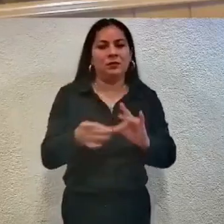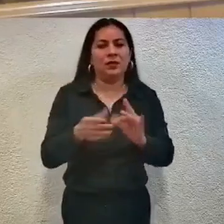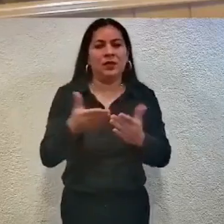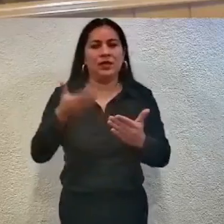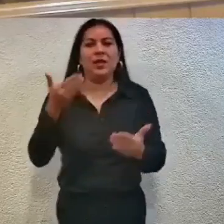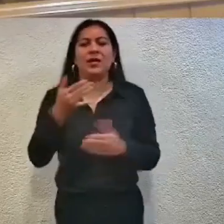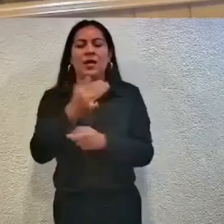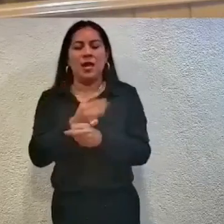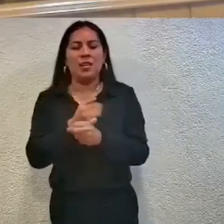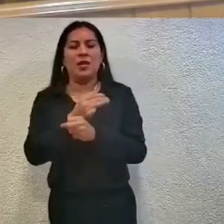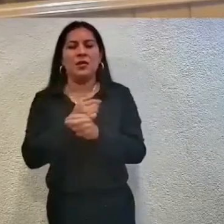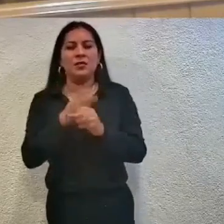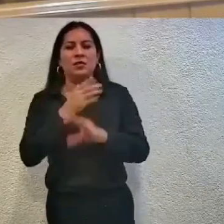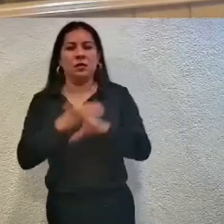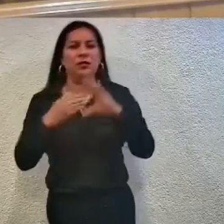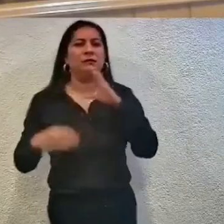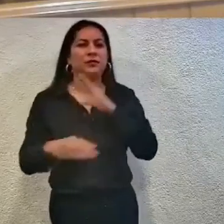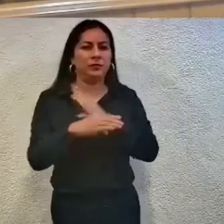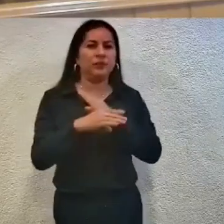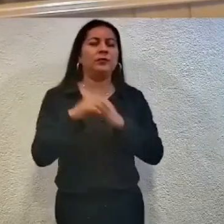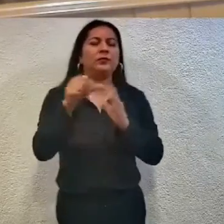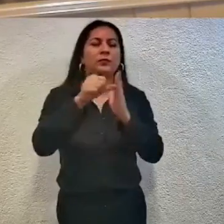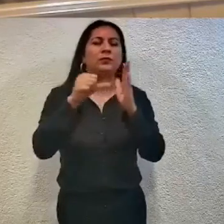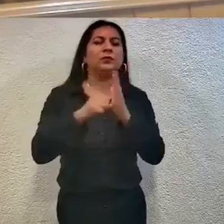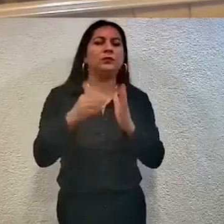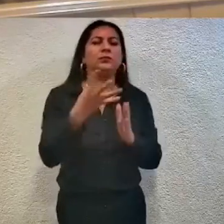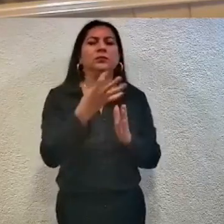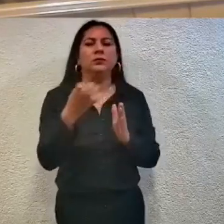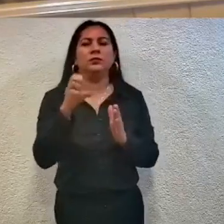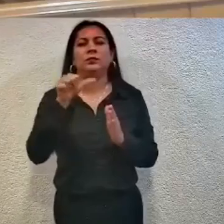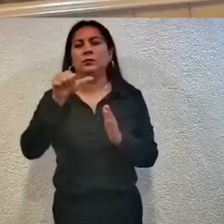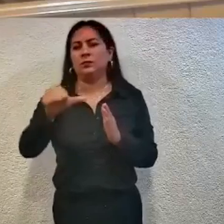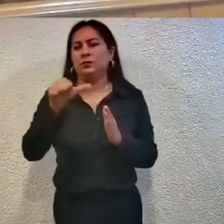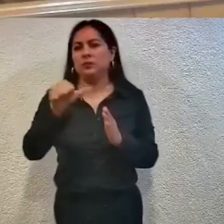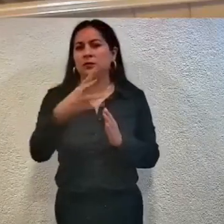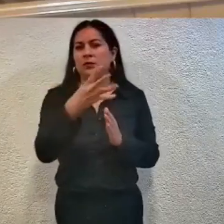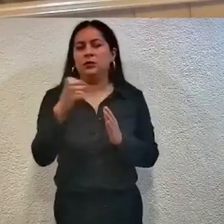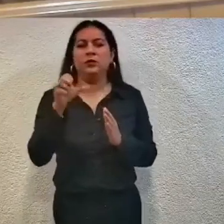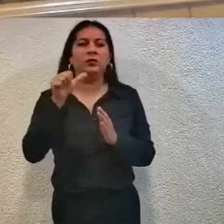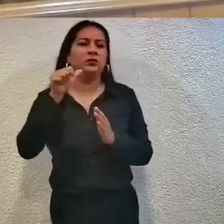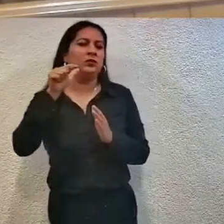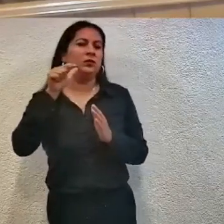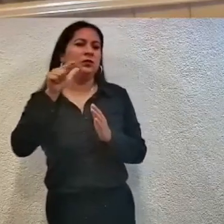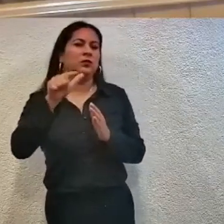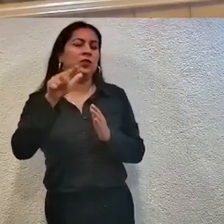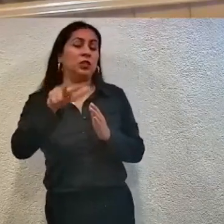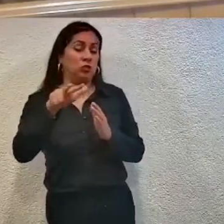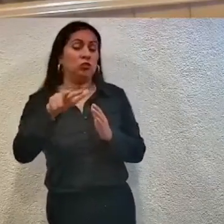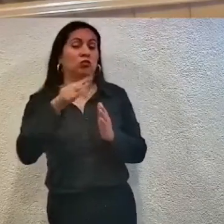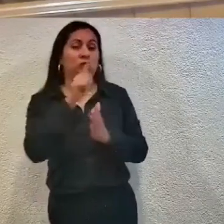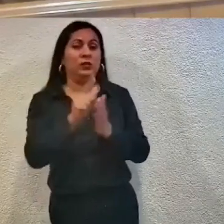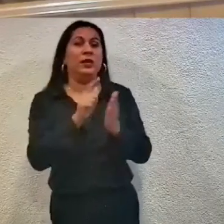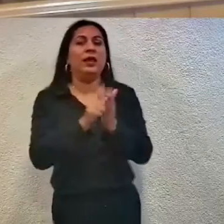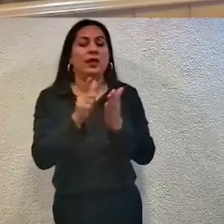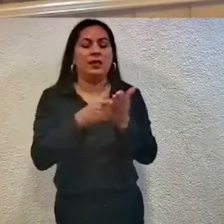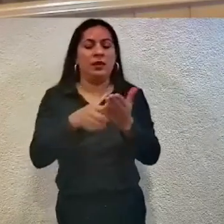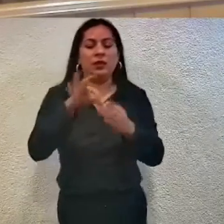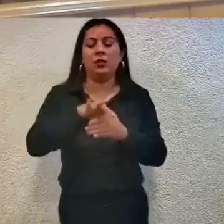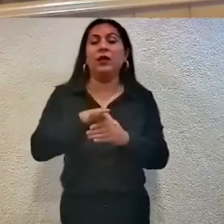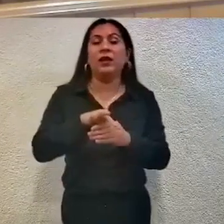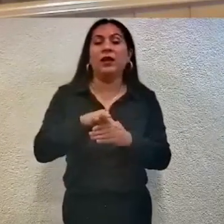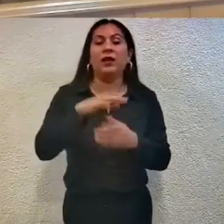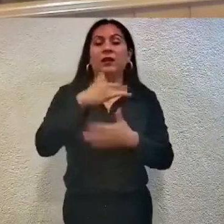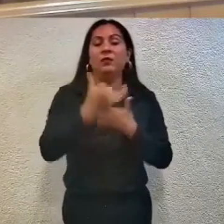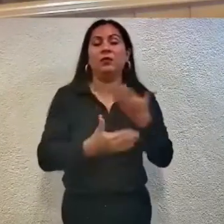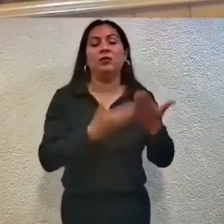Con base a lo anterior y una vez analizados los elementos previstos en los artículos 416 y 418